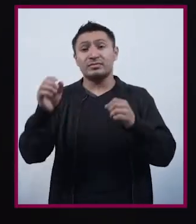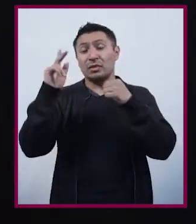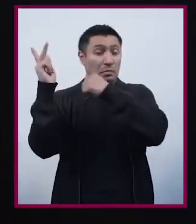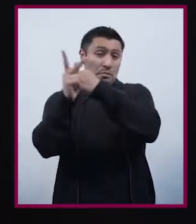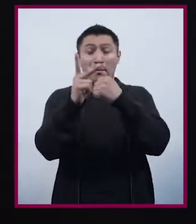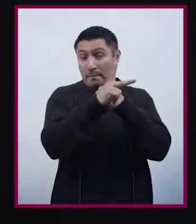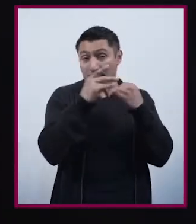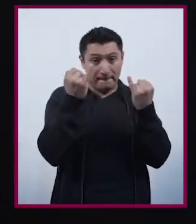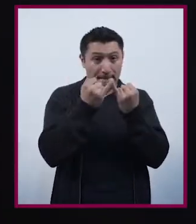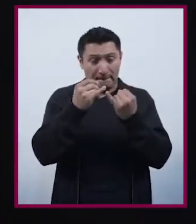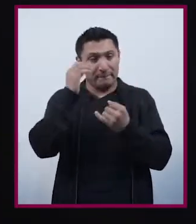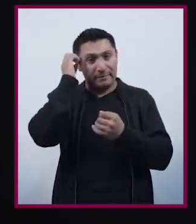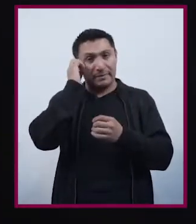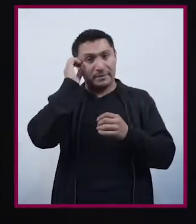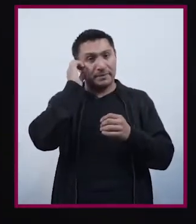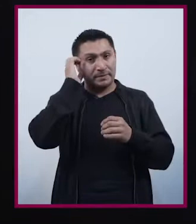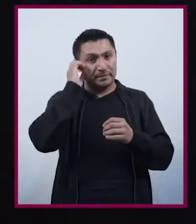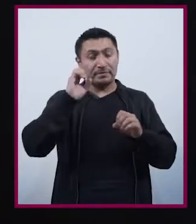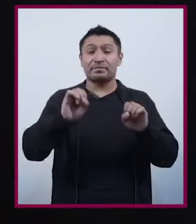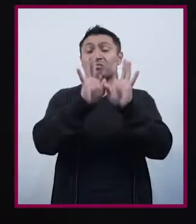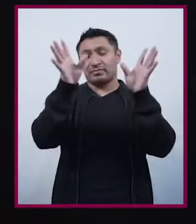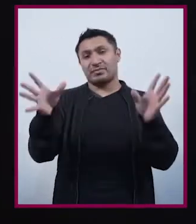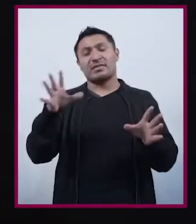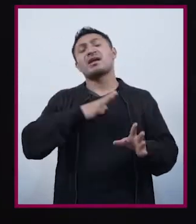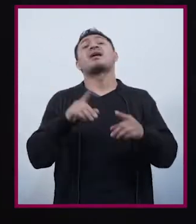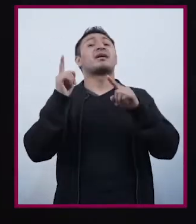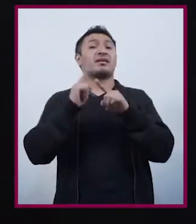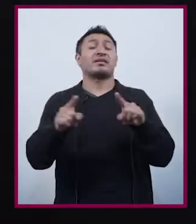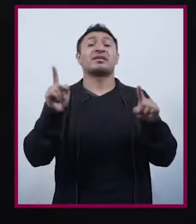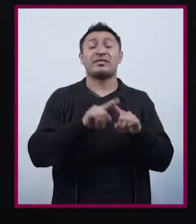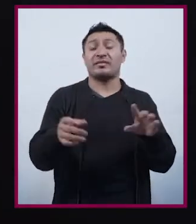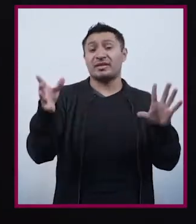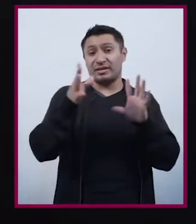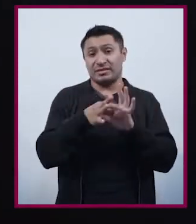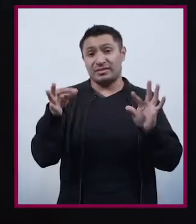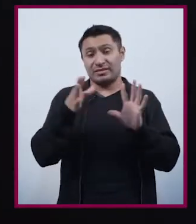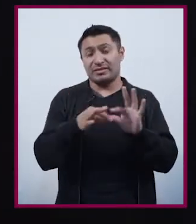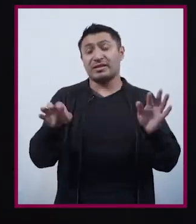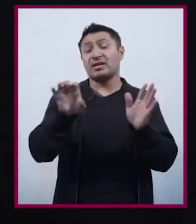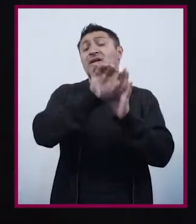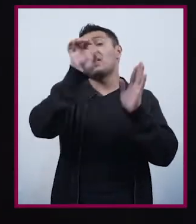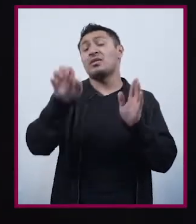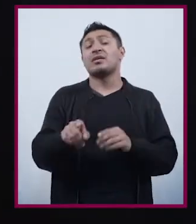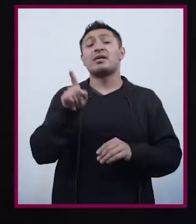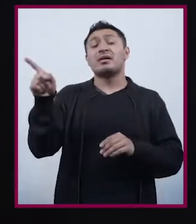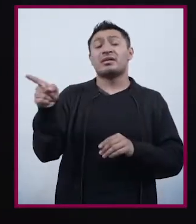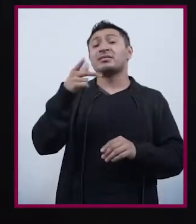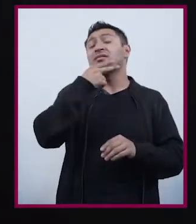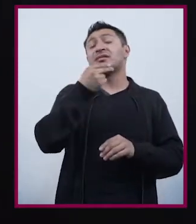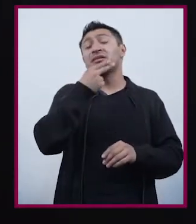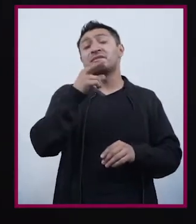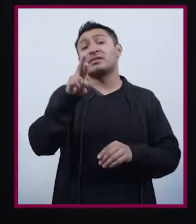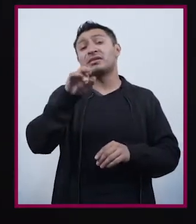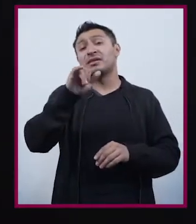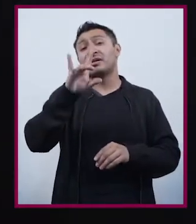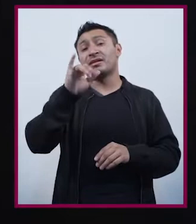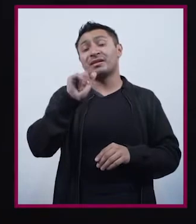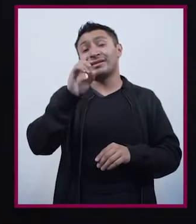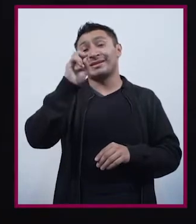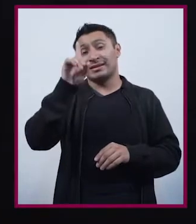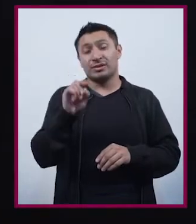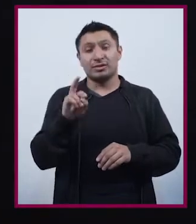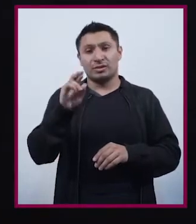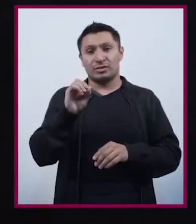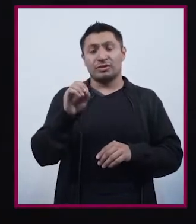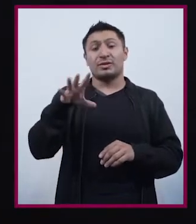incluso entre los países. Claro que hay definiciones literarias, como esta del escritor Ricardo Piglia.